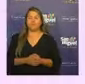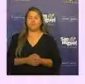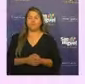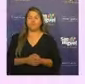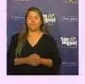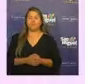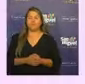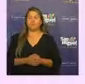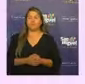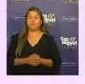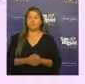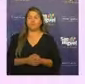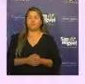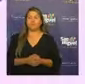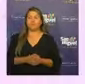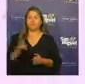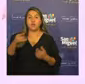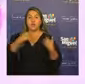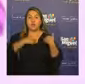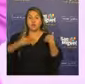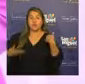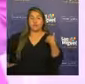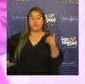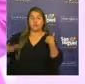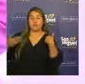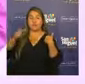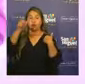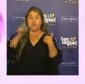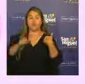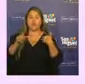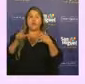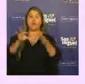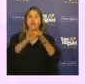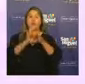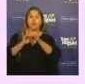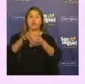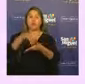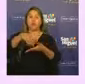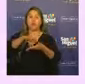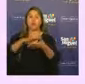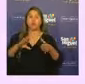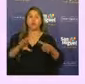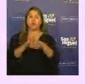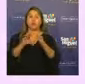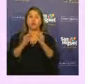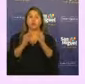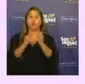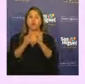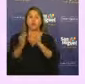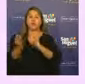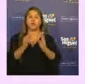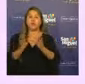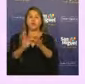Señora Rosa Ponce, presidenta de la Unión Comunal de Juntas de Vecinos, muchas, muchas gracias.